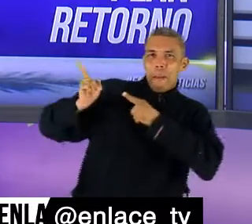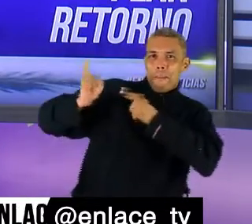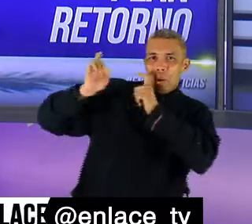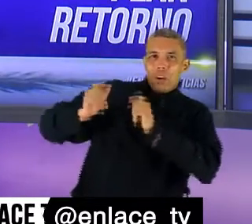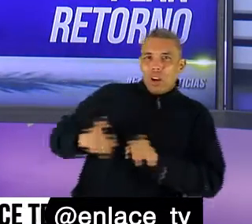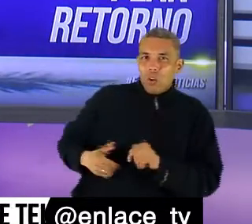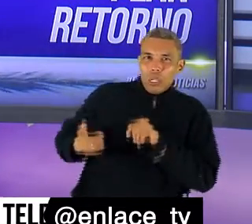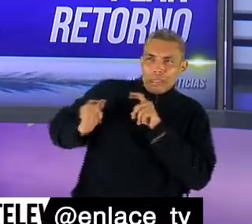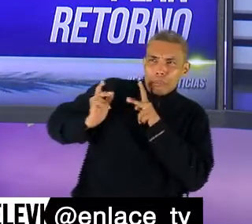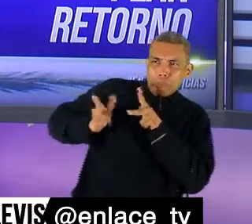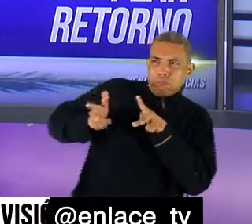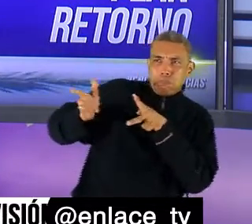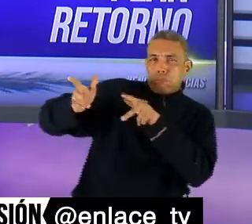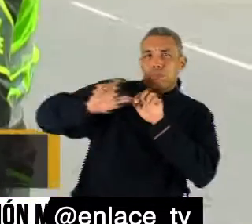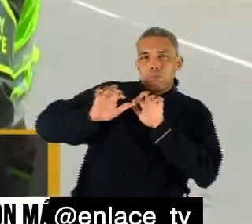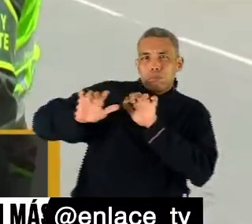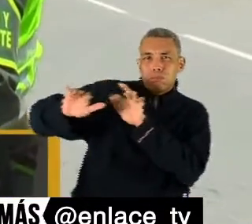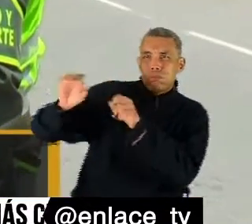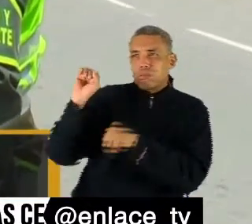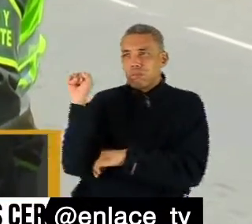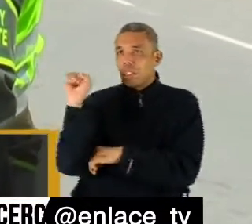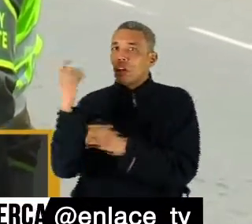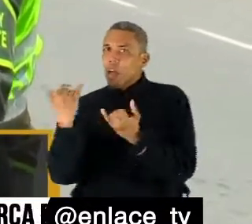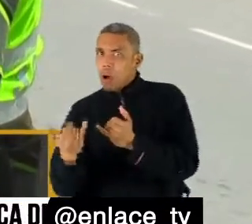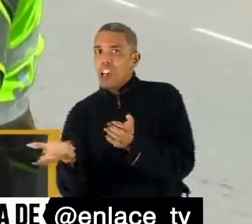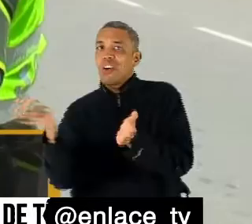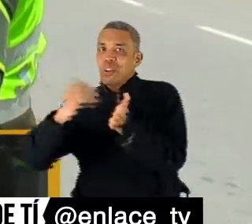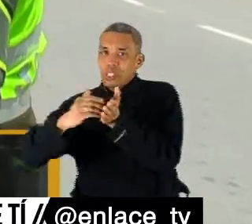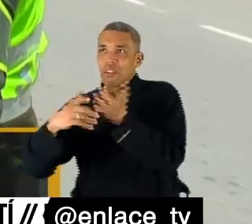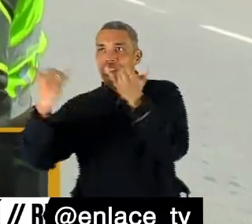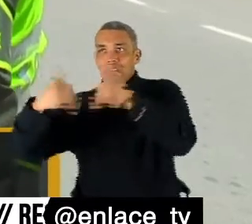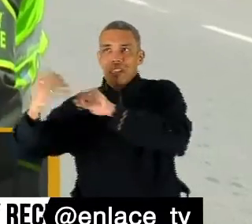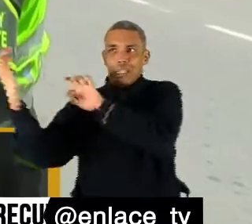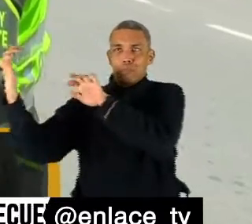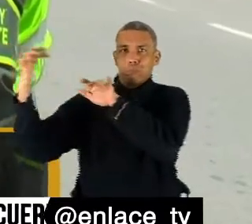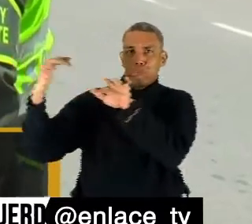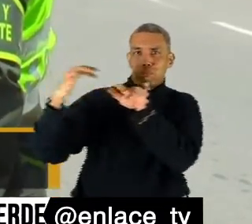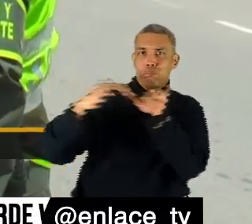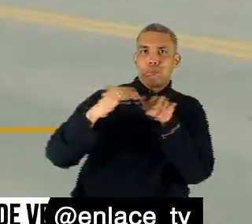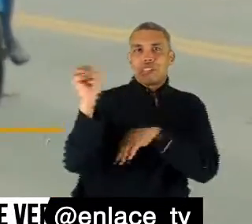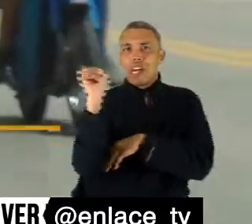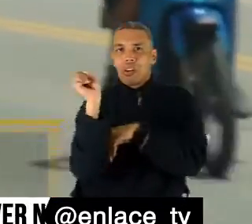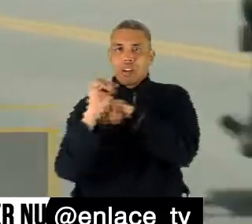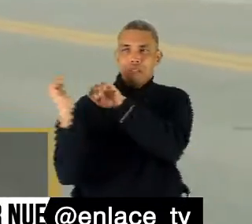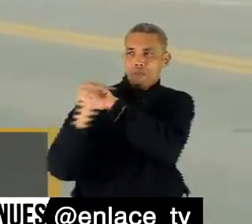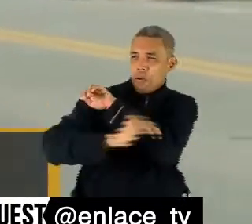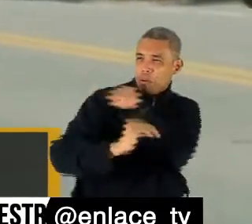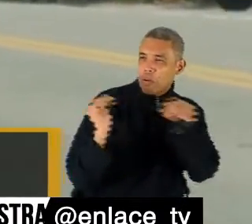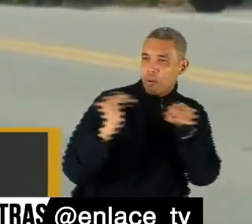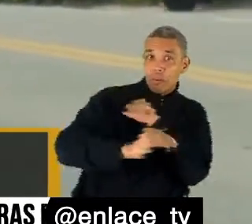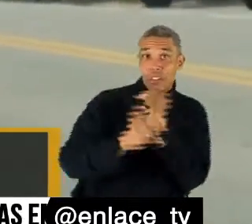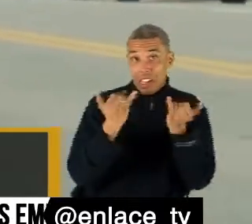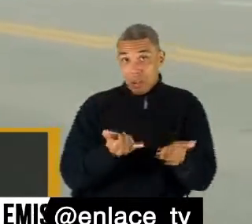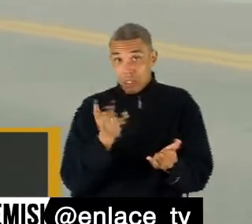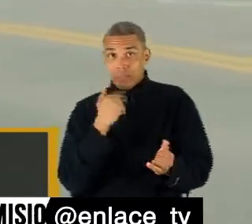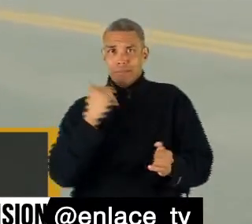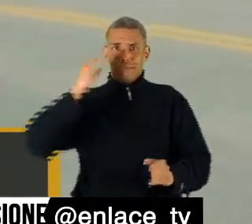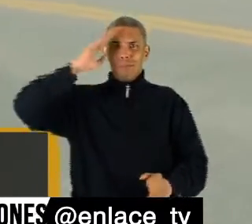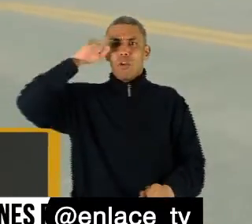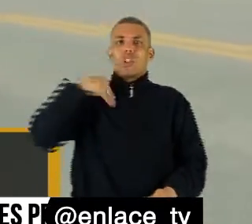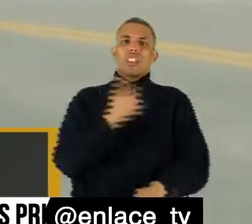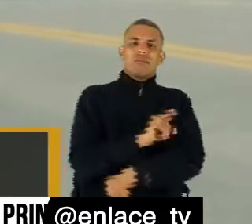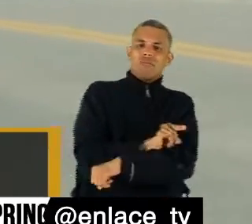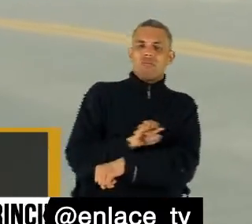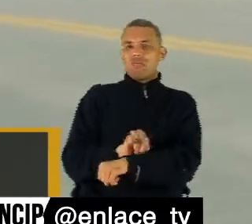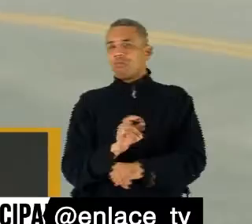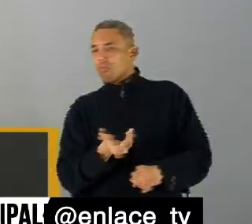hora. Sin novedades, así marcha a esta hora el plan retorno y éxodo en esta región del país. De esta manera